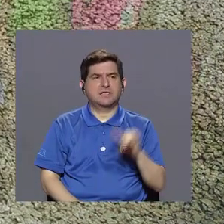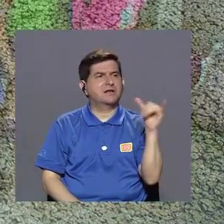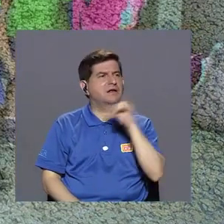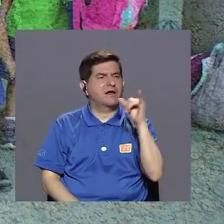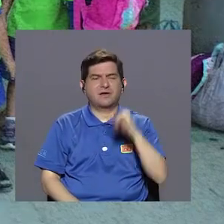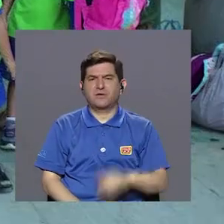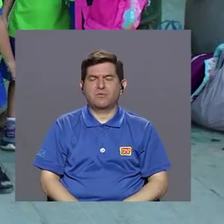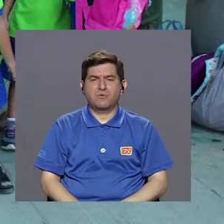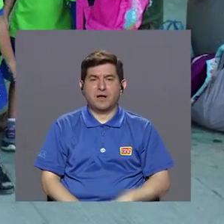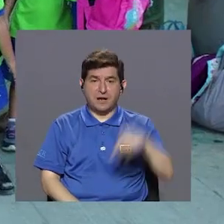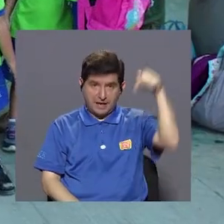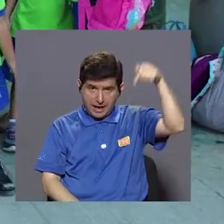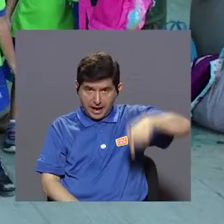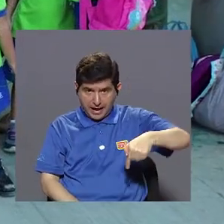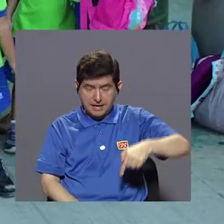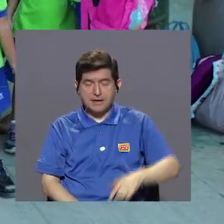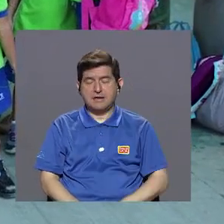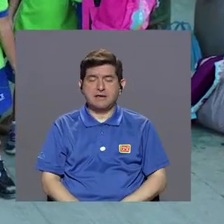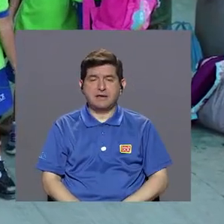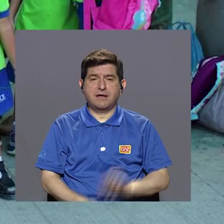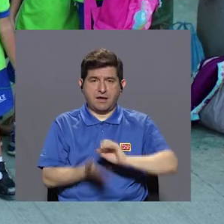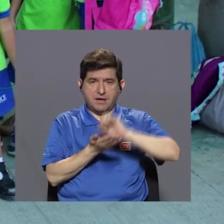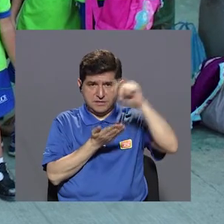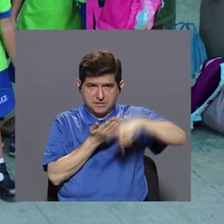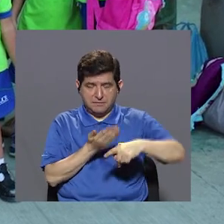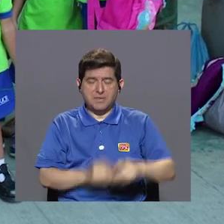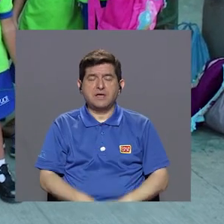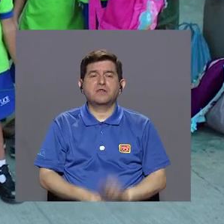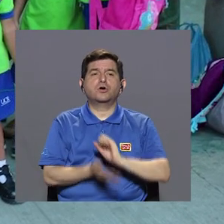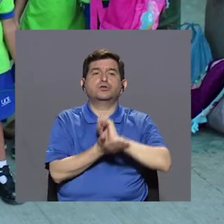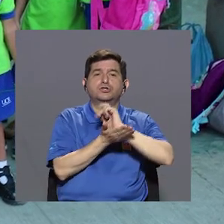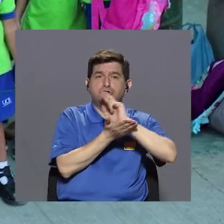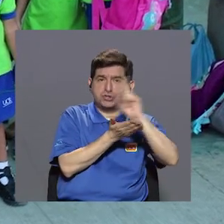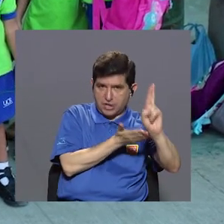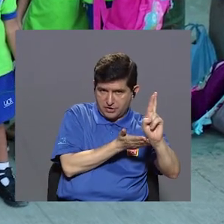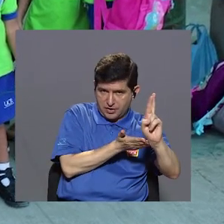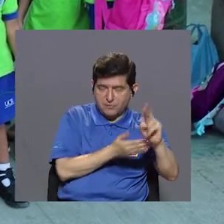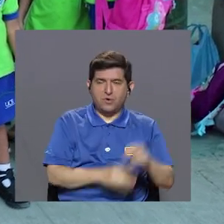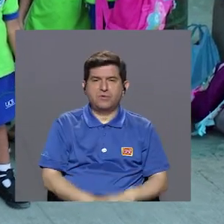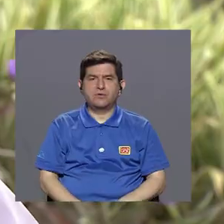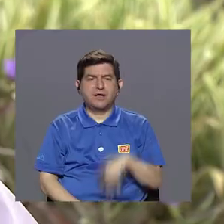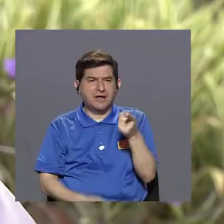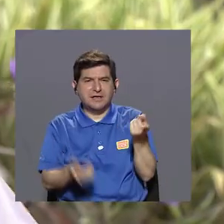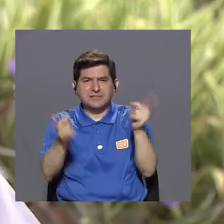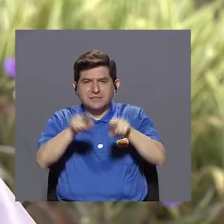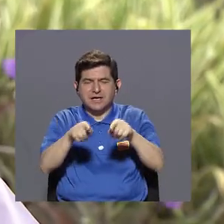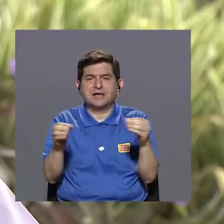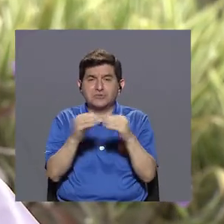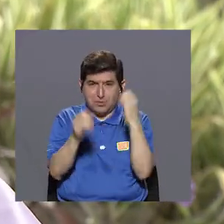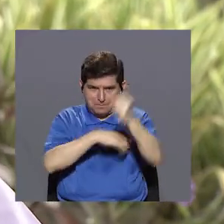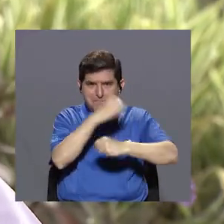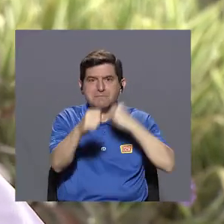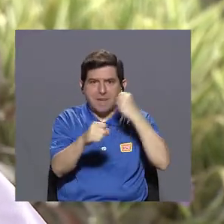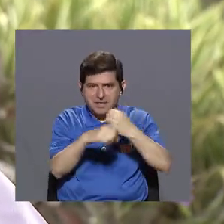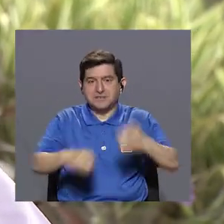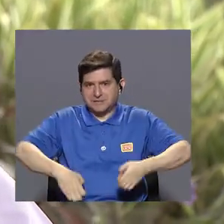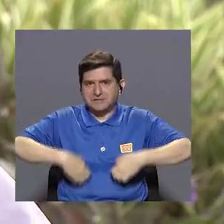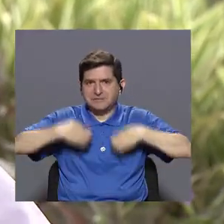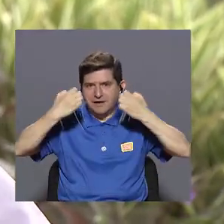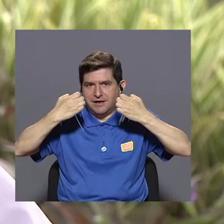en Taiwán, está el de acá, el de la Rodrigo Facio, está el de San Ramón, que es el de San Ramón, todavía es el más de más